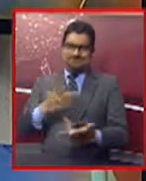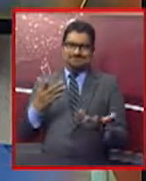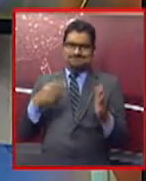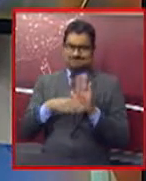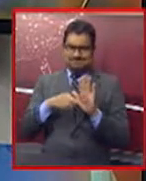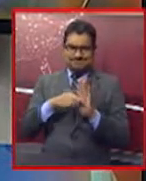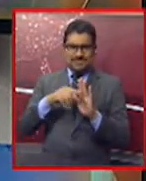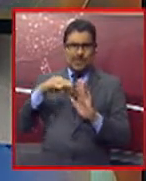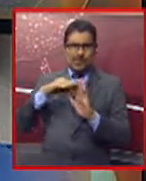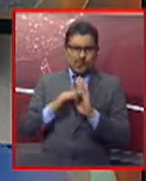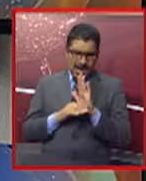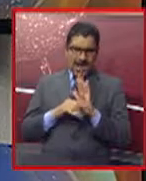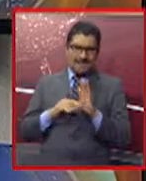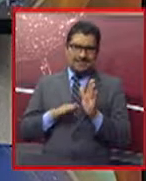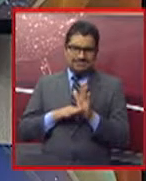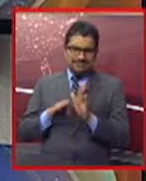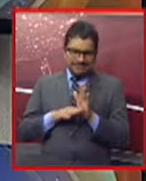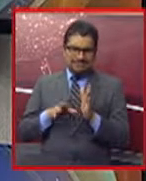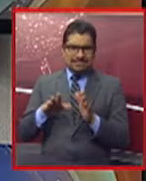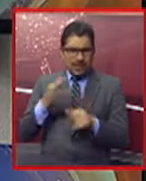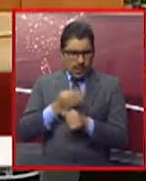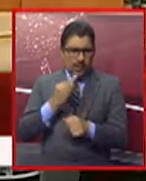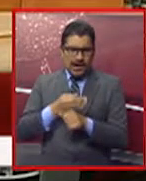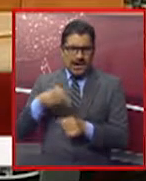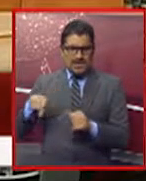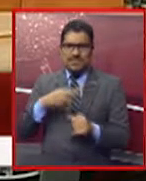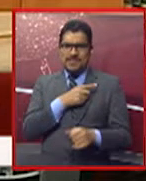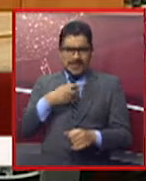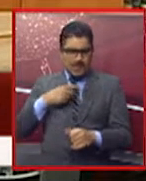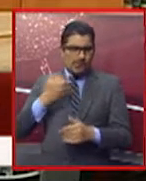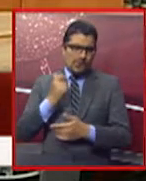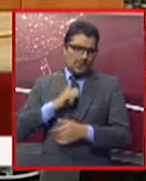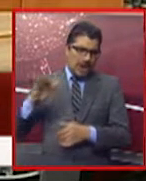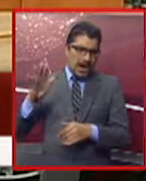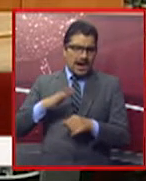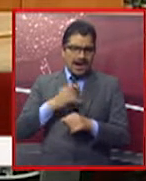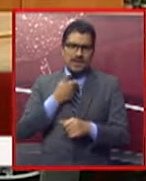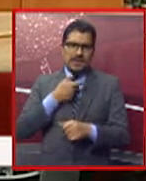en el bajo crecimiento económico, el endeudamiento nacional y el superávit primario.